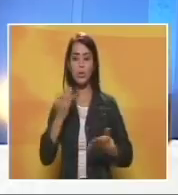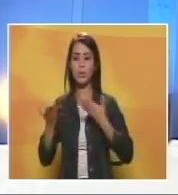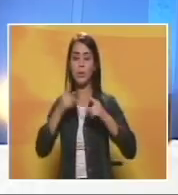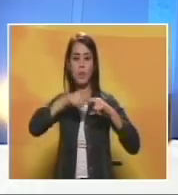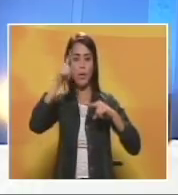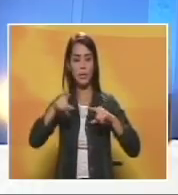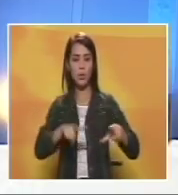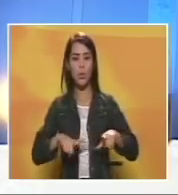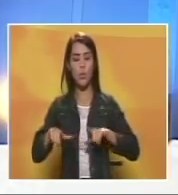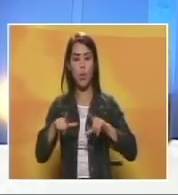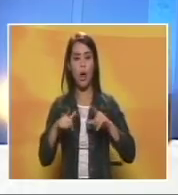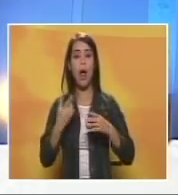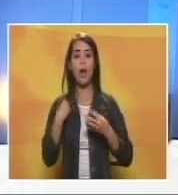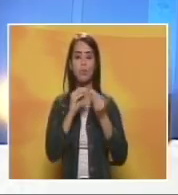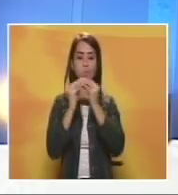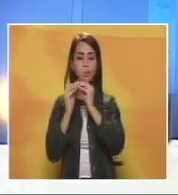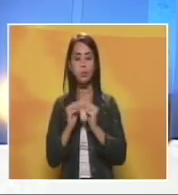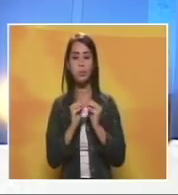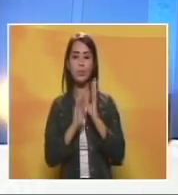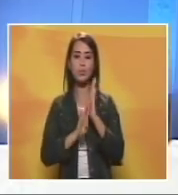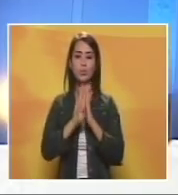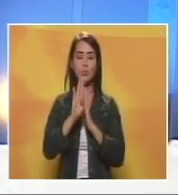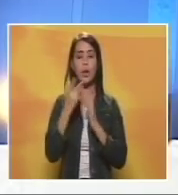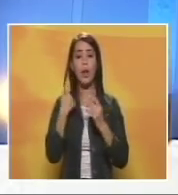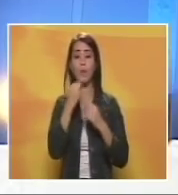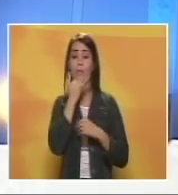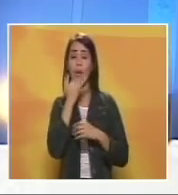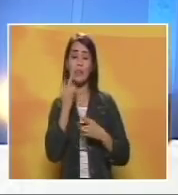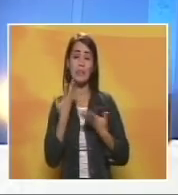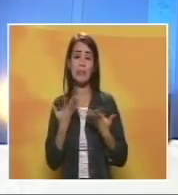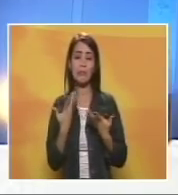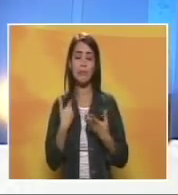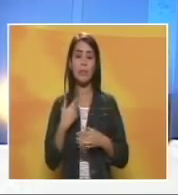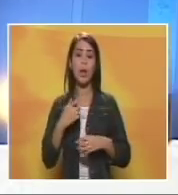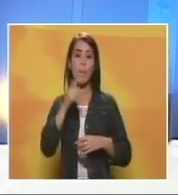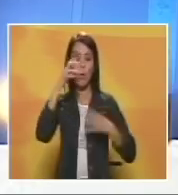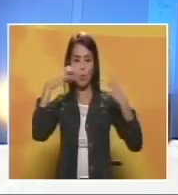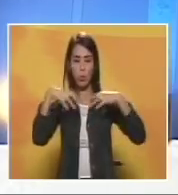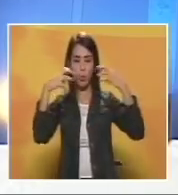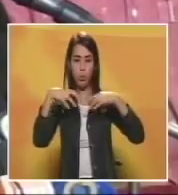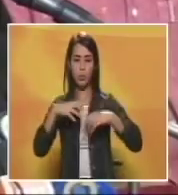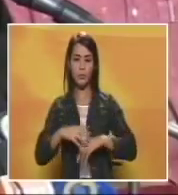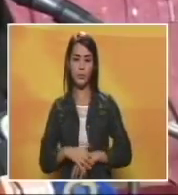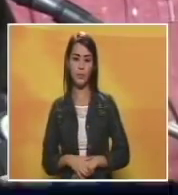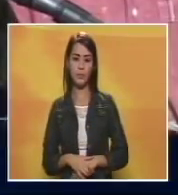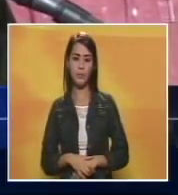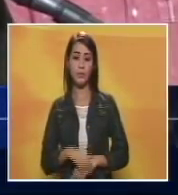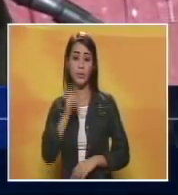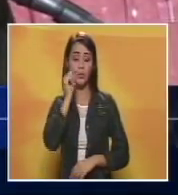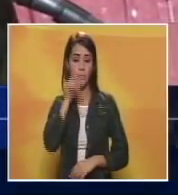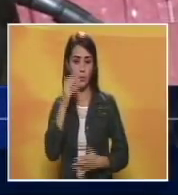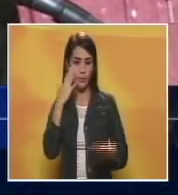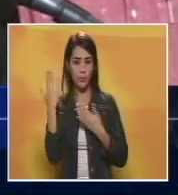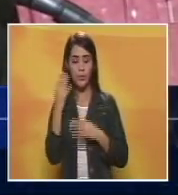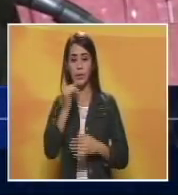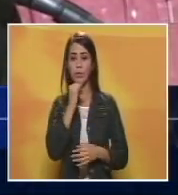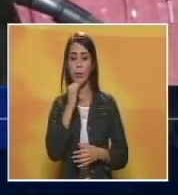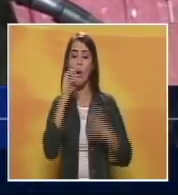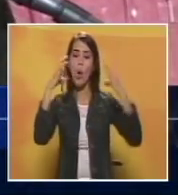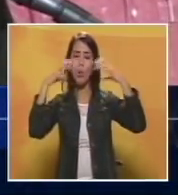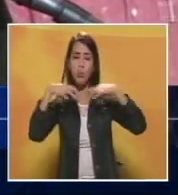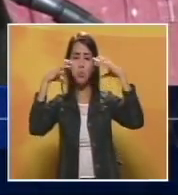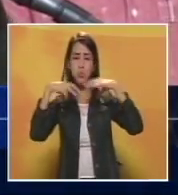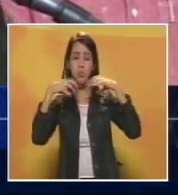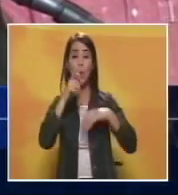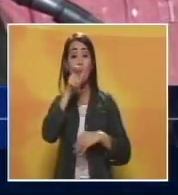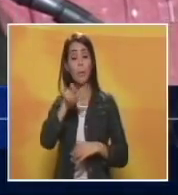en la entidad se encuentra recuperado. Señaló que las fallas registradas fueron producto de las fuertes lluvias. Prieto informó que además de las lluvias,